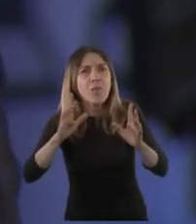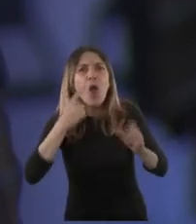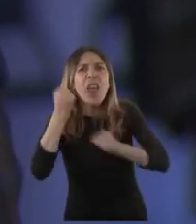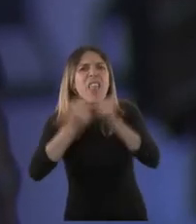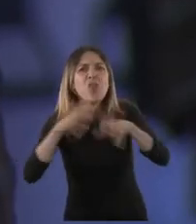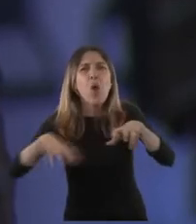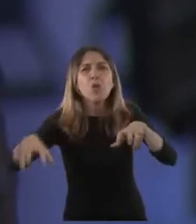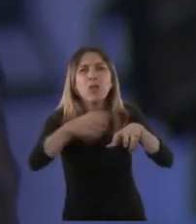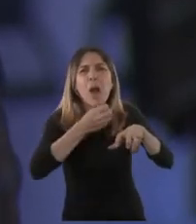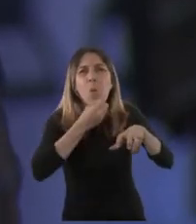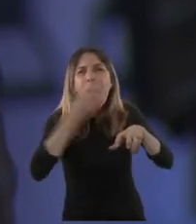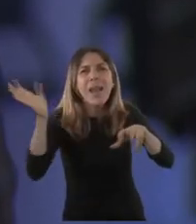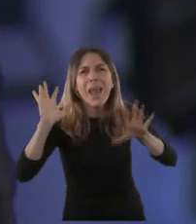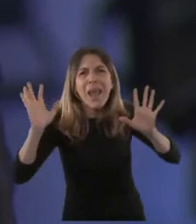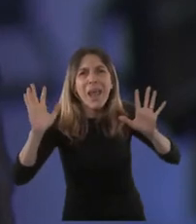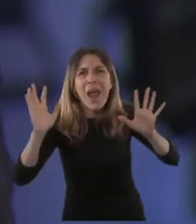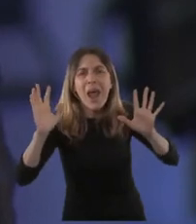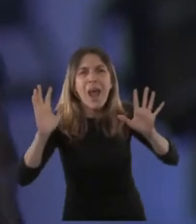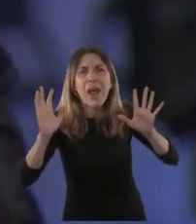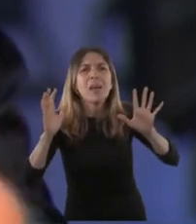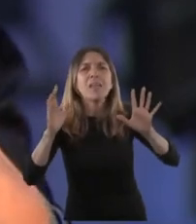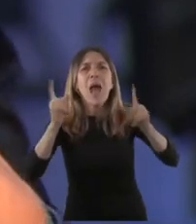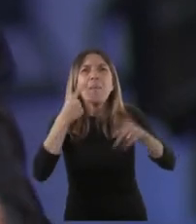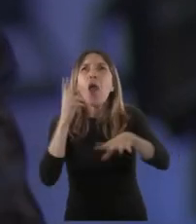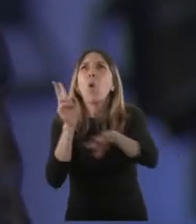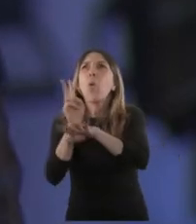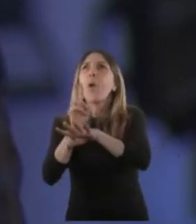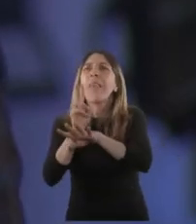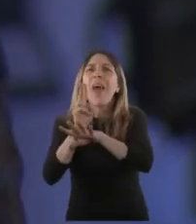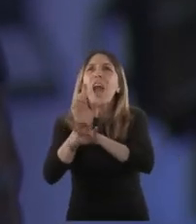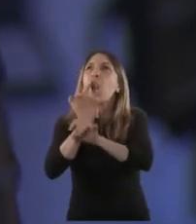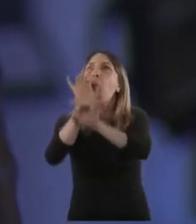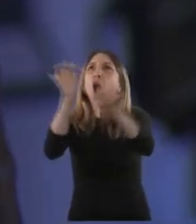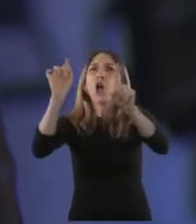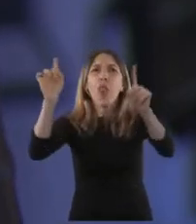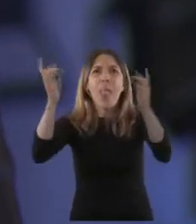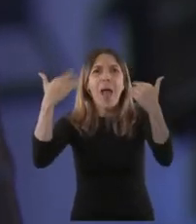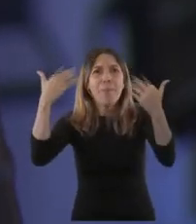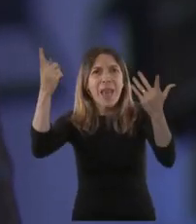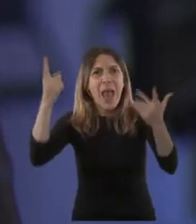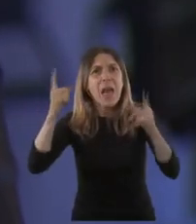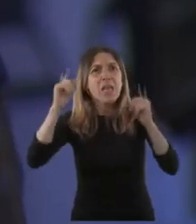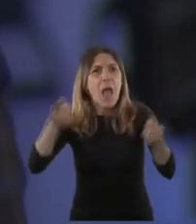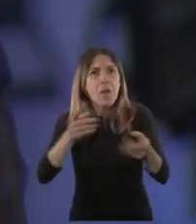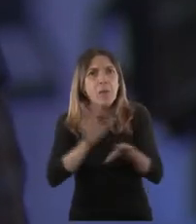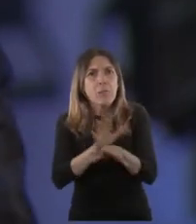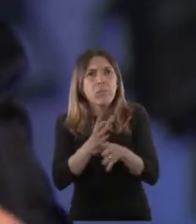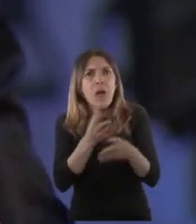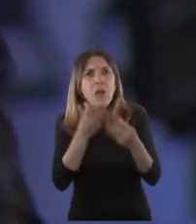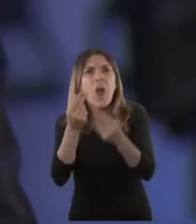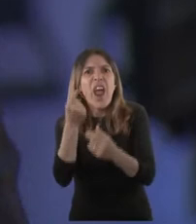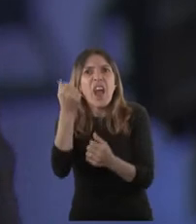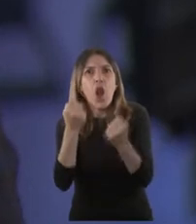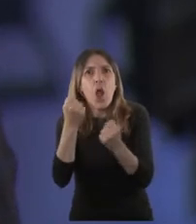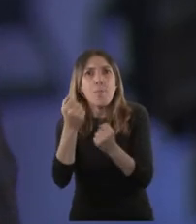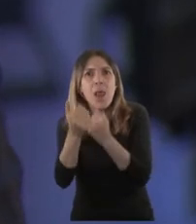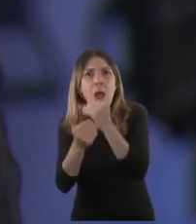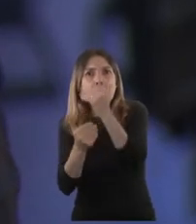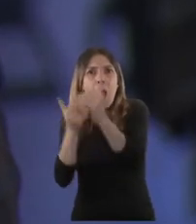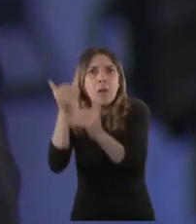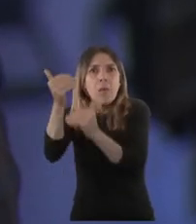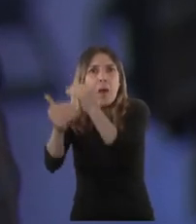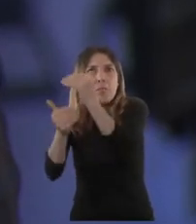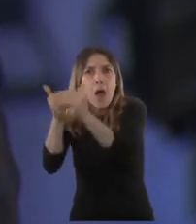industria, de ser cuidadosa con el medio ambiente, de generar economías de escala, de generar